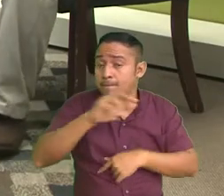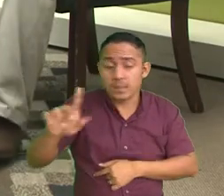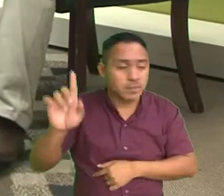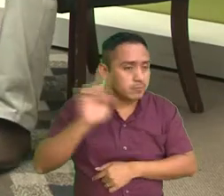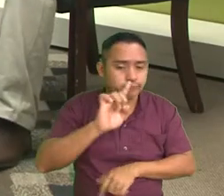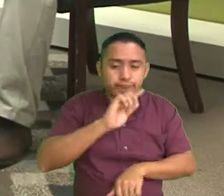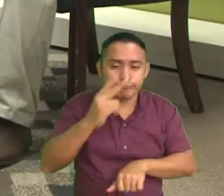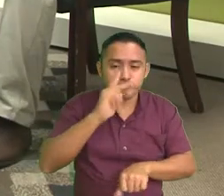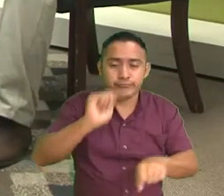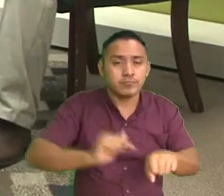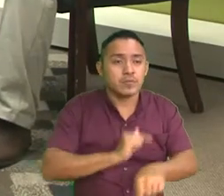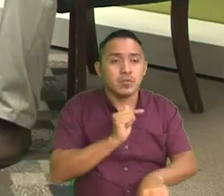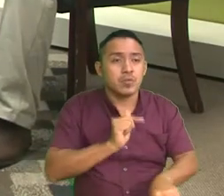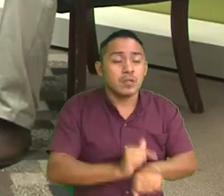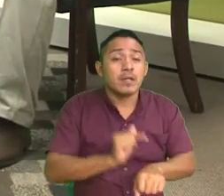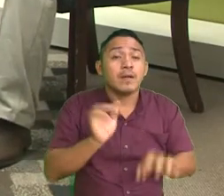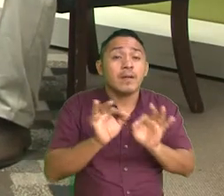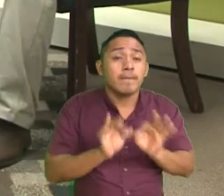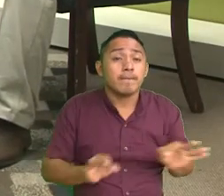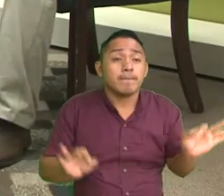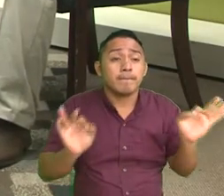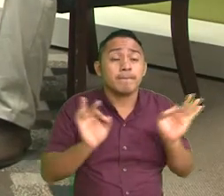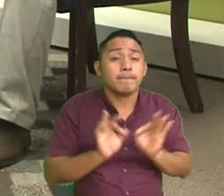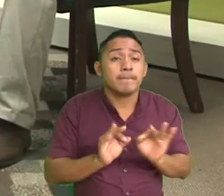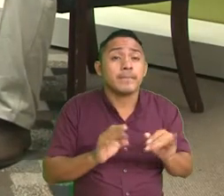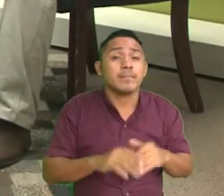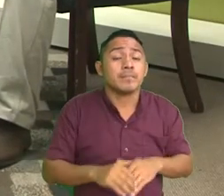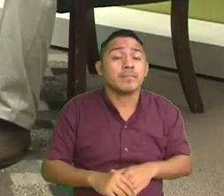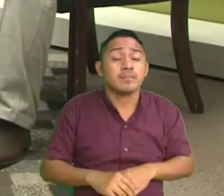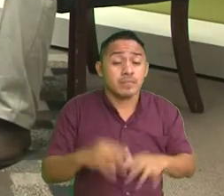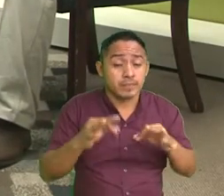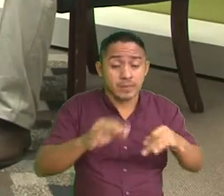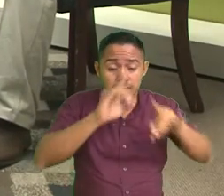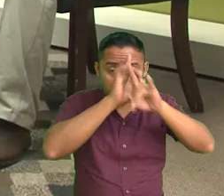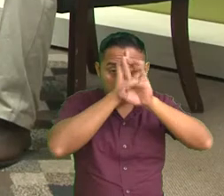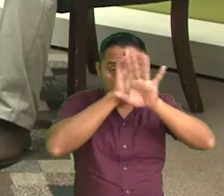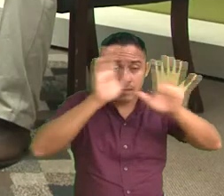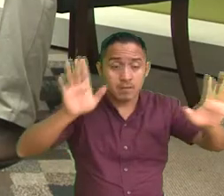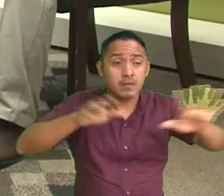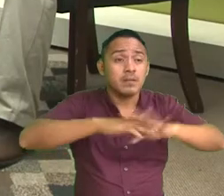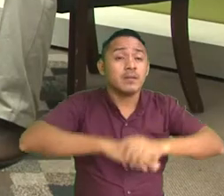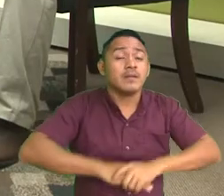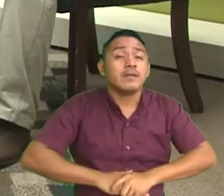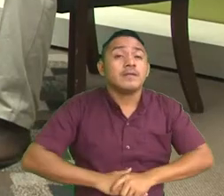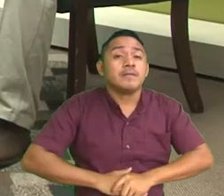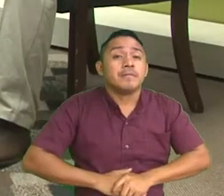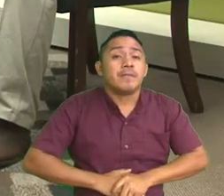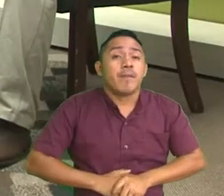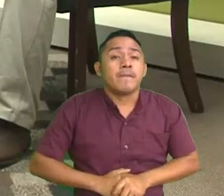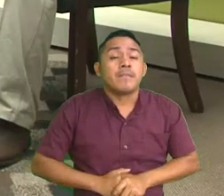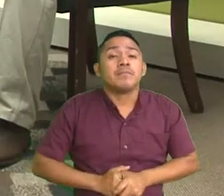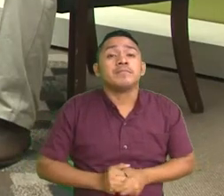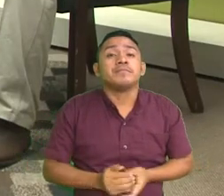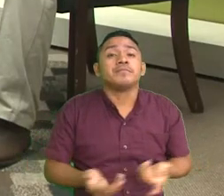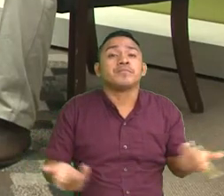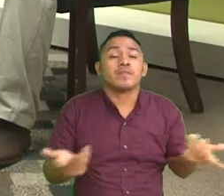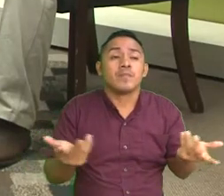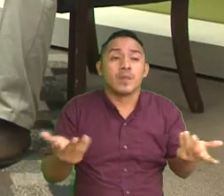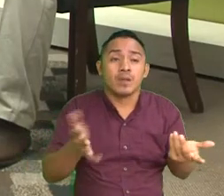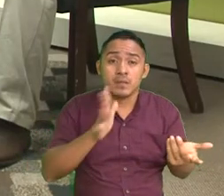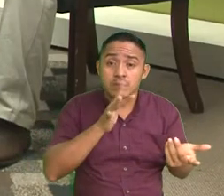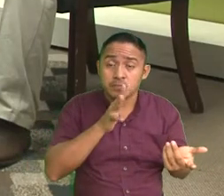8 horas, ¿verdad? Eso es muy importante también que lo dejo muy claro. Ahora, En el caso de los adolescentes, también usted explicaba